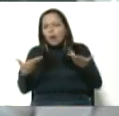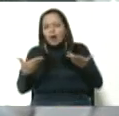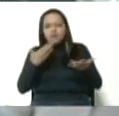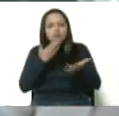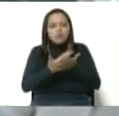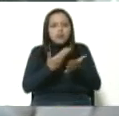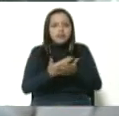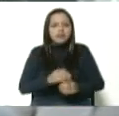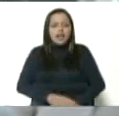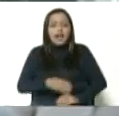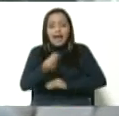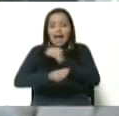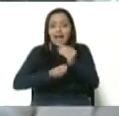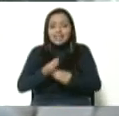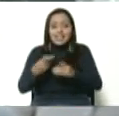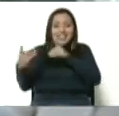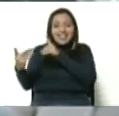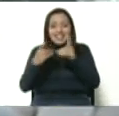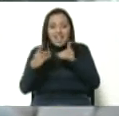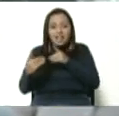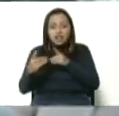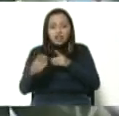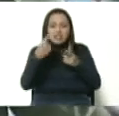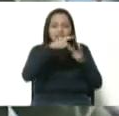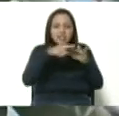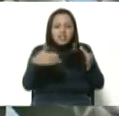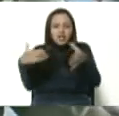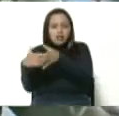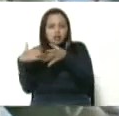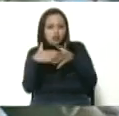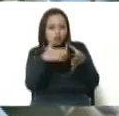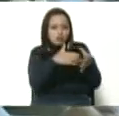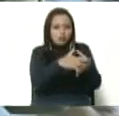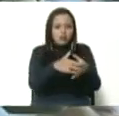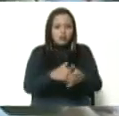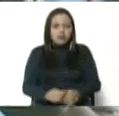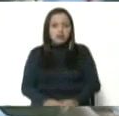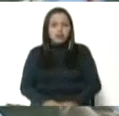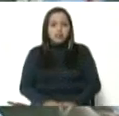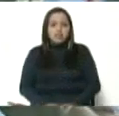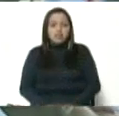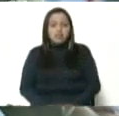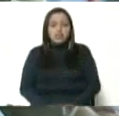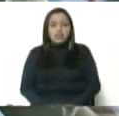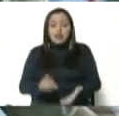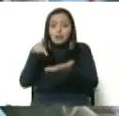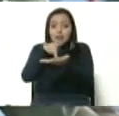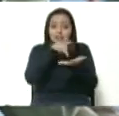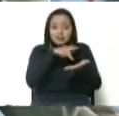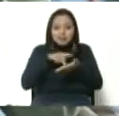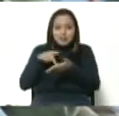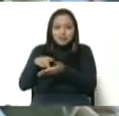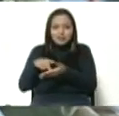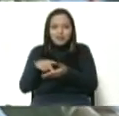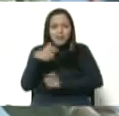el establecimiento del diálogo tripartito con inclusión de actores del sector de la economía informal.